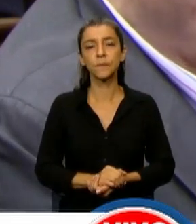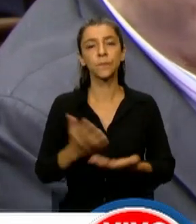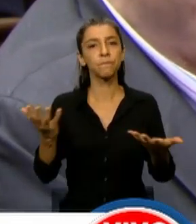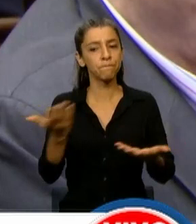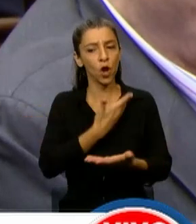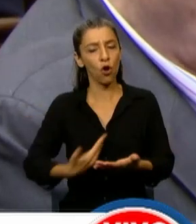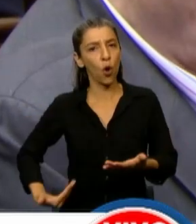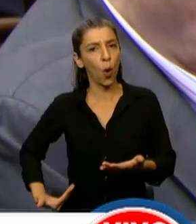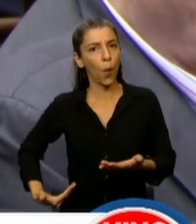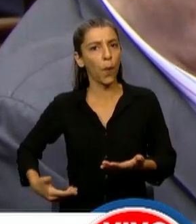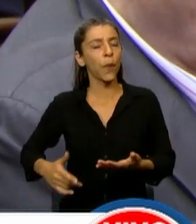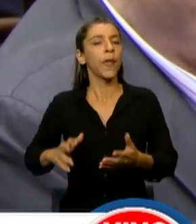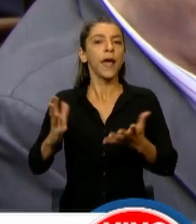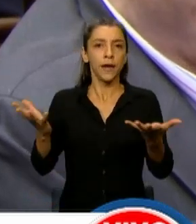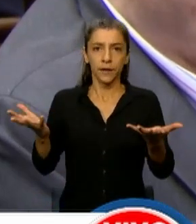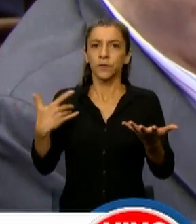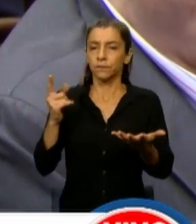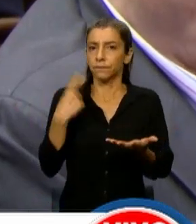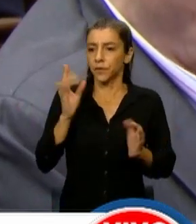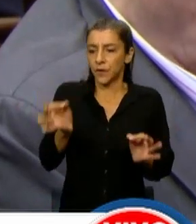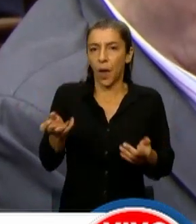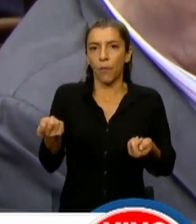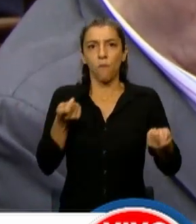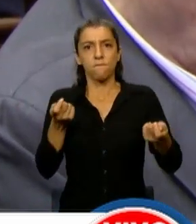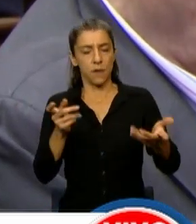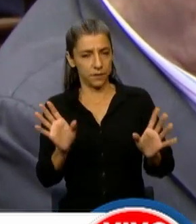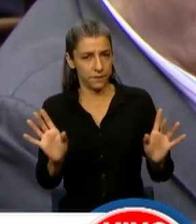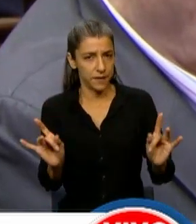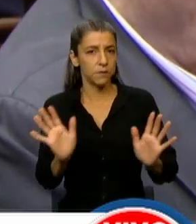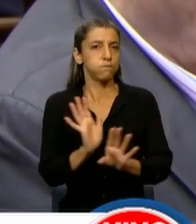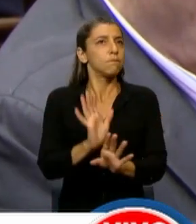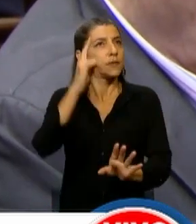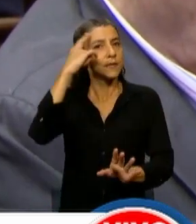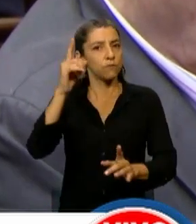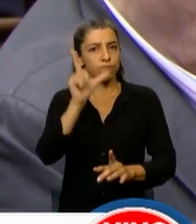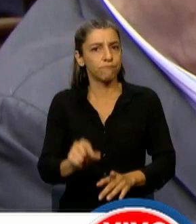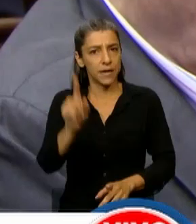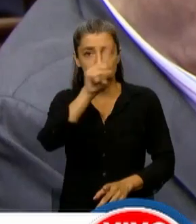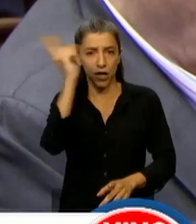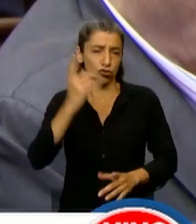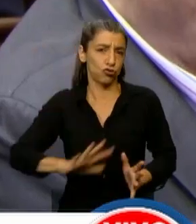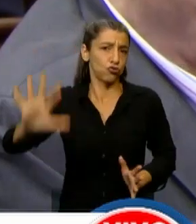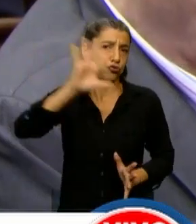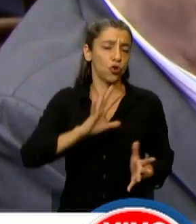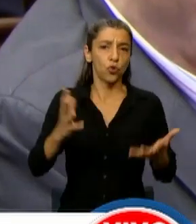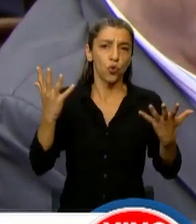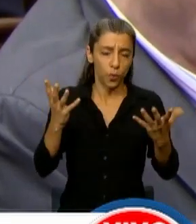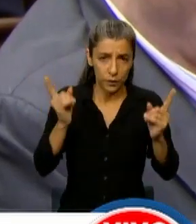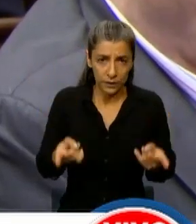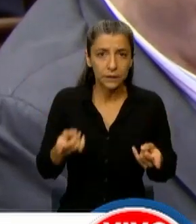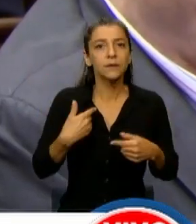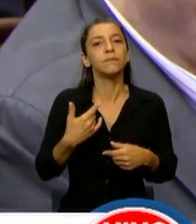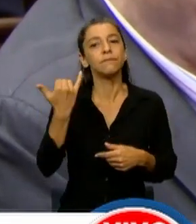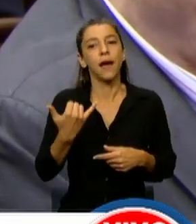la tarea de gobernar es del Frente de Todos en el orden nacional, pero también en los distintos niveles